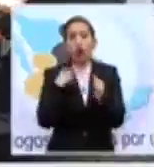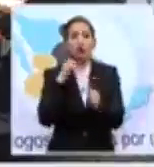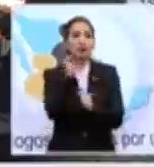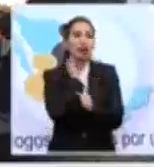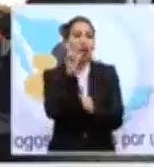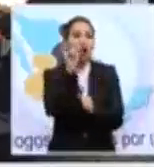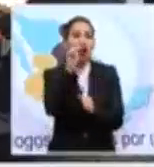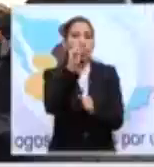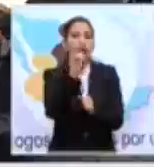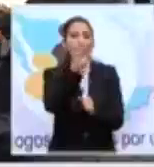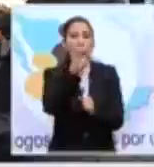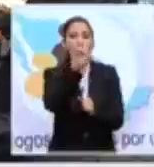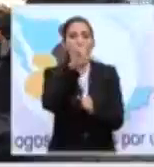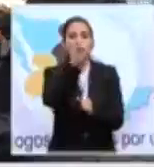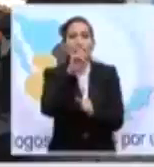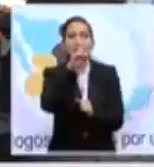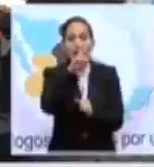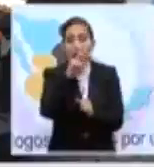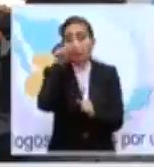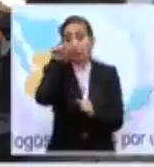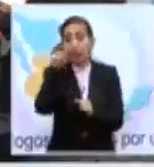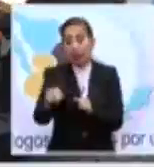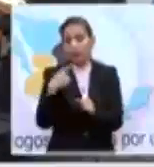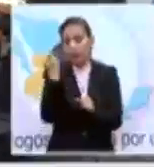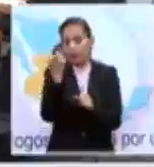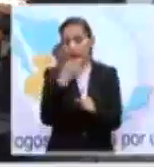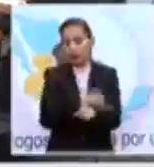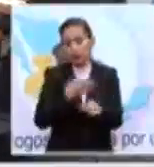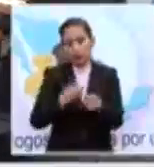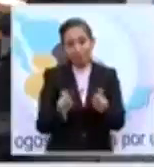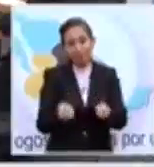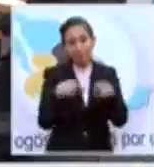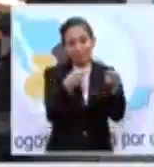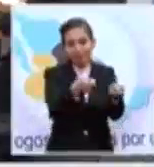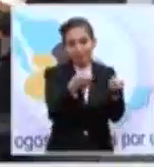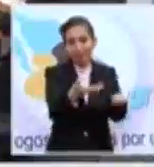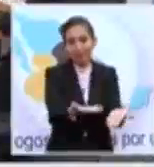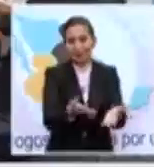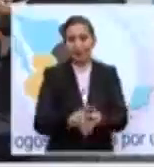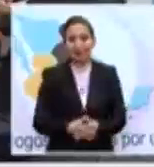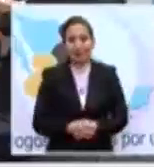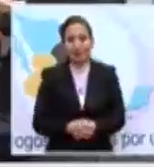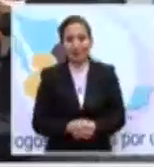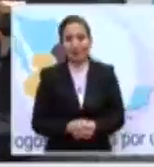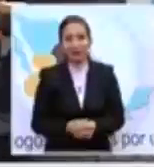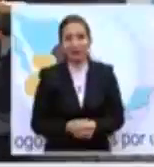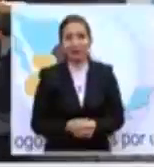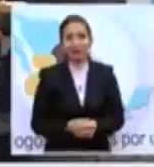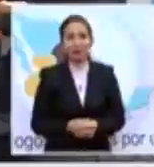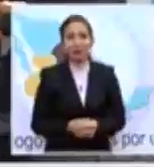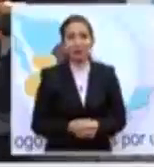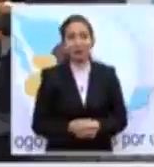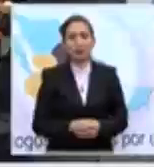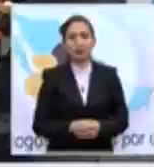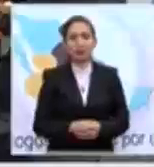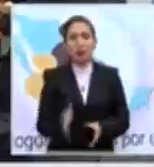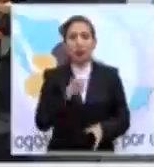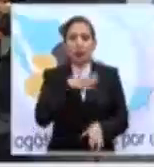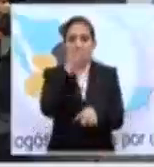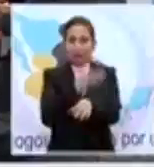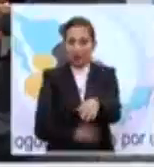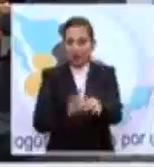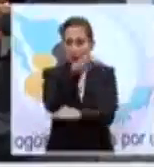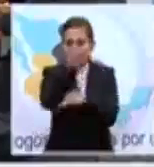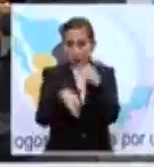senadora Lorena Cuéllar Cisneros en esta tarde. Senadora, tiene el uso de la palabra. Gracias. Muchas gracias. Pues muy buenas